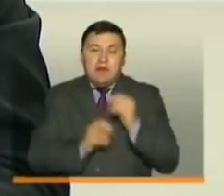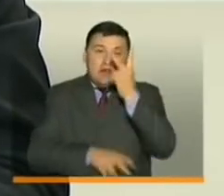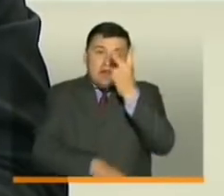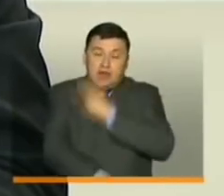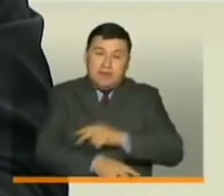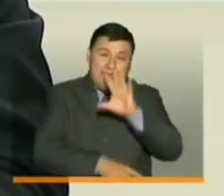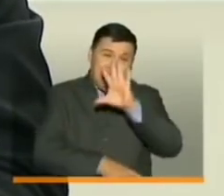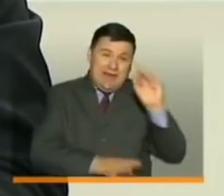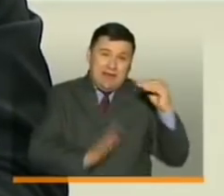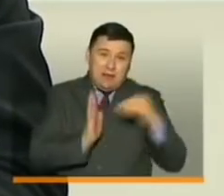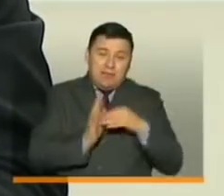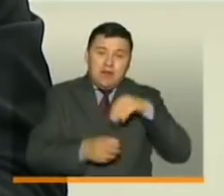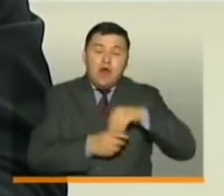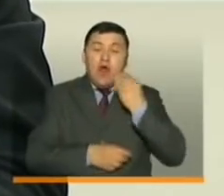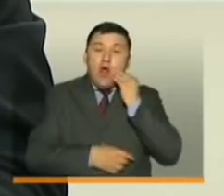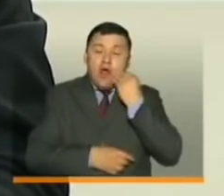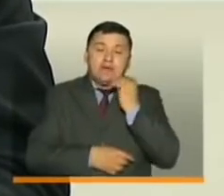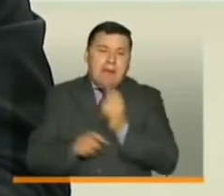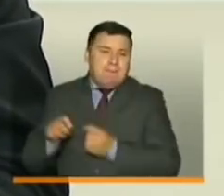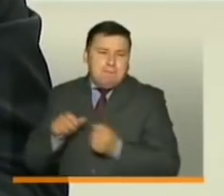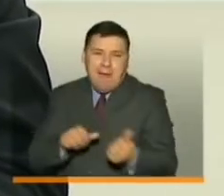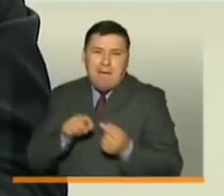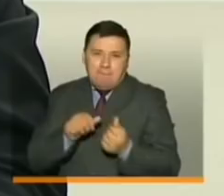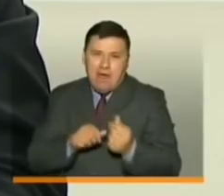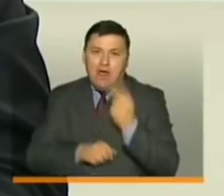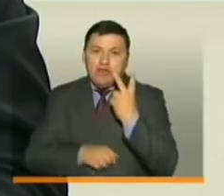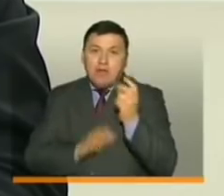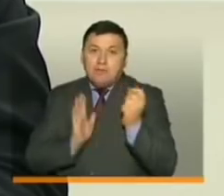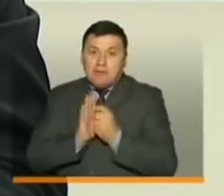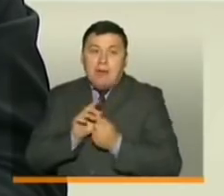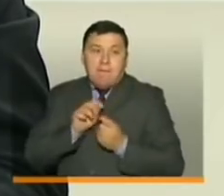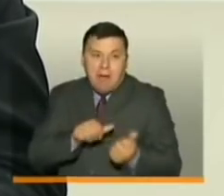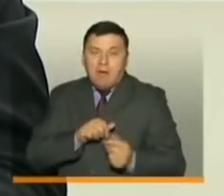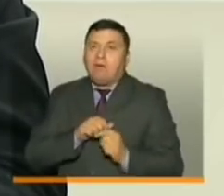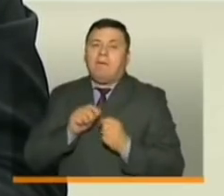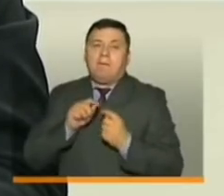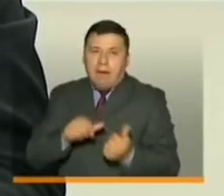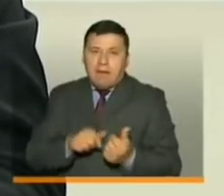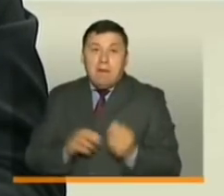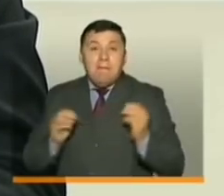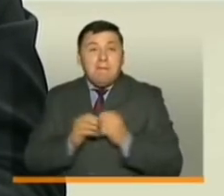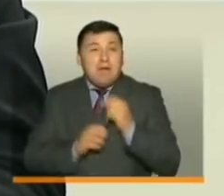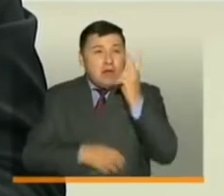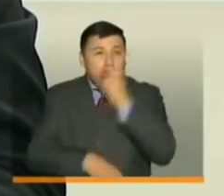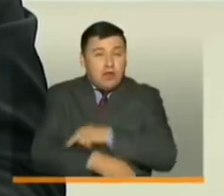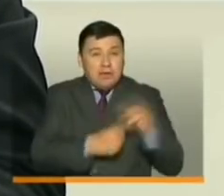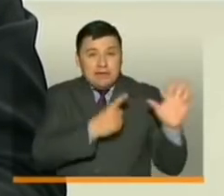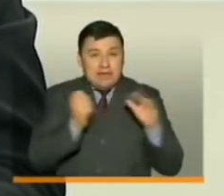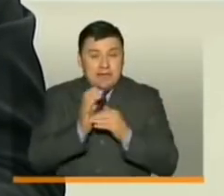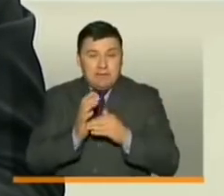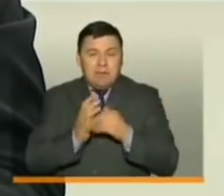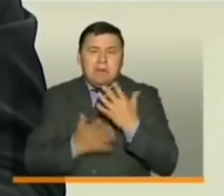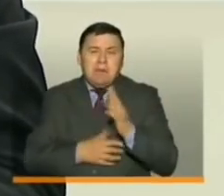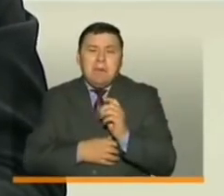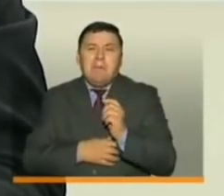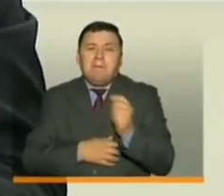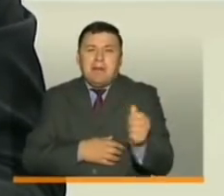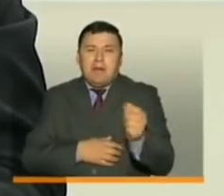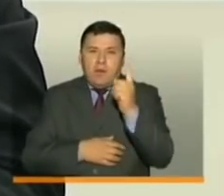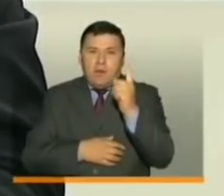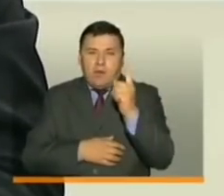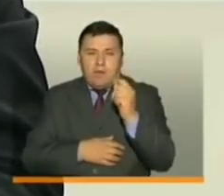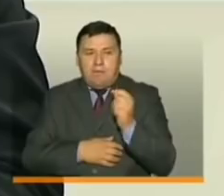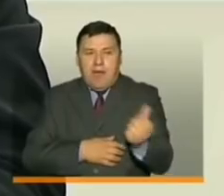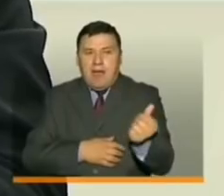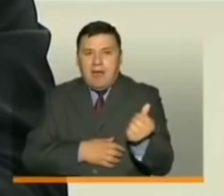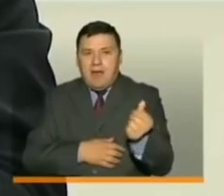hogares y han recibido dos giros de ingreso solidario y un poco más de 2.600.000 hogares han recibido al menos un giro de ingreso